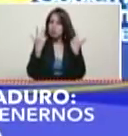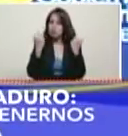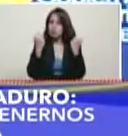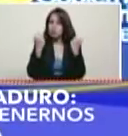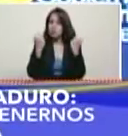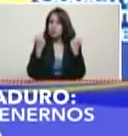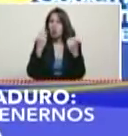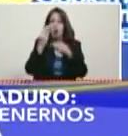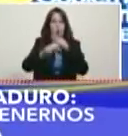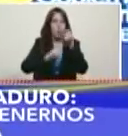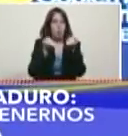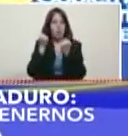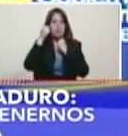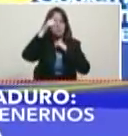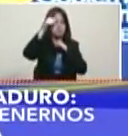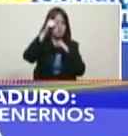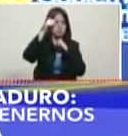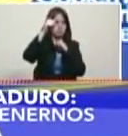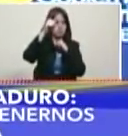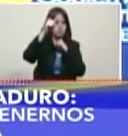hace un boxeador.